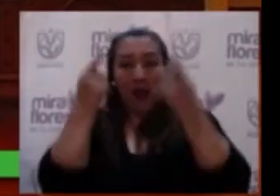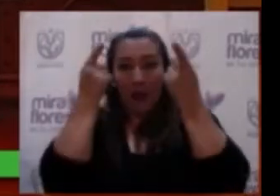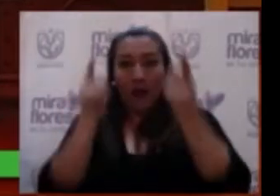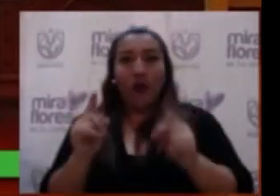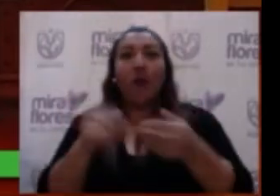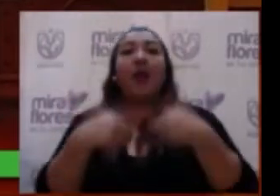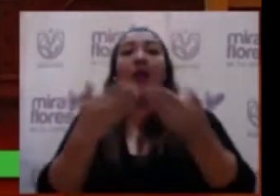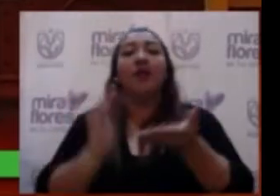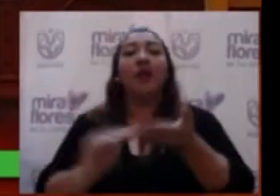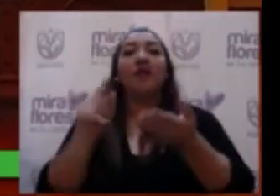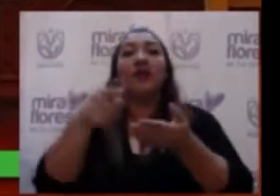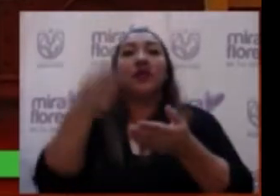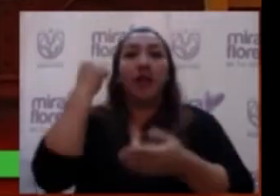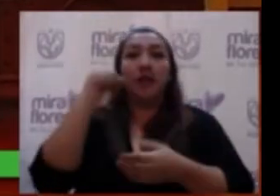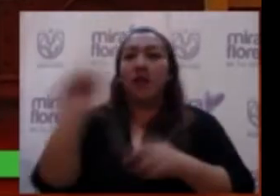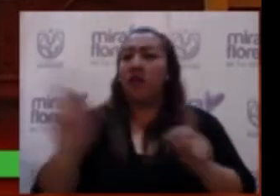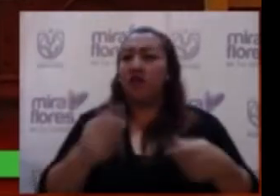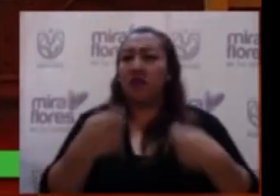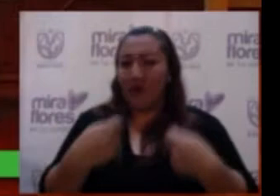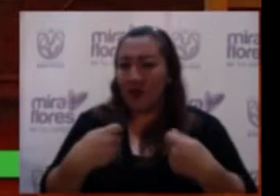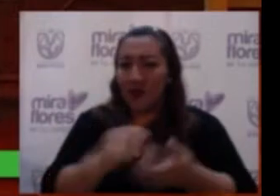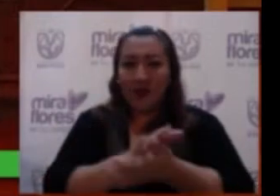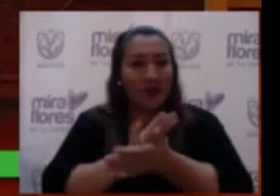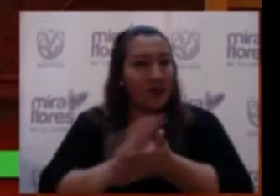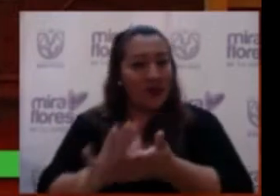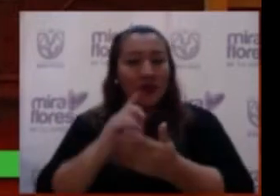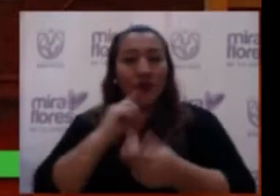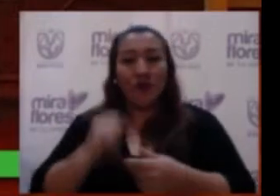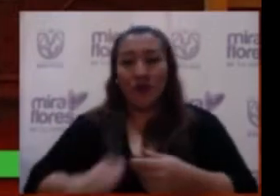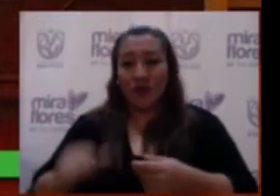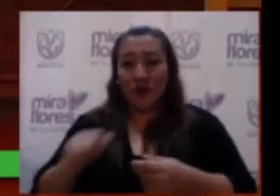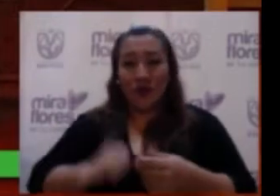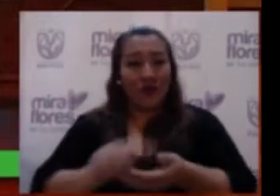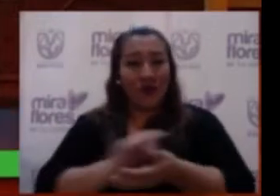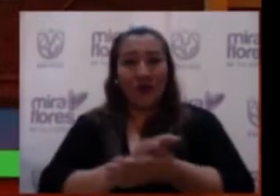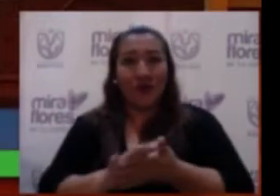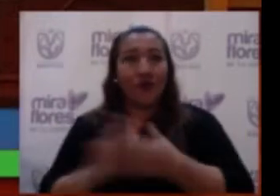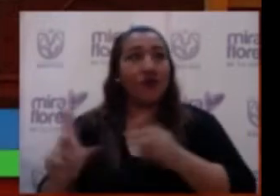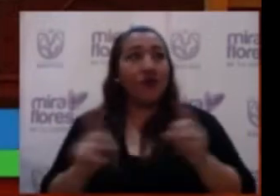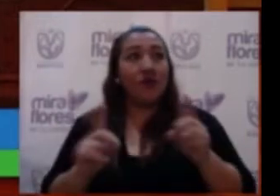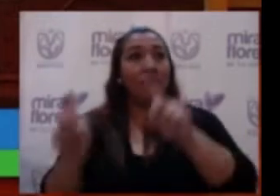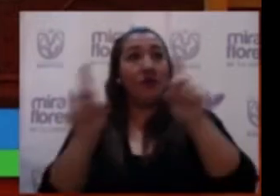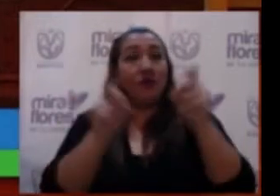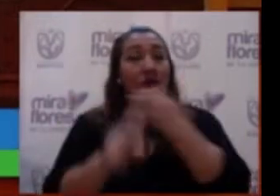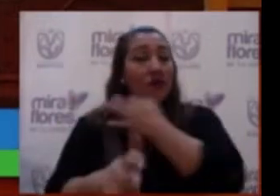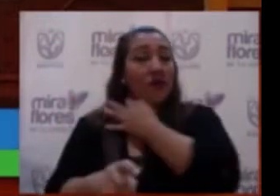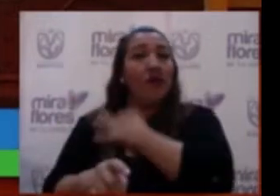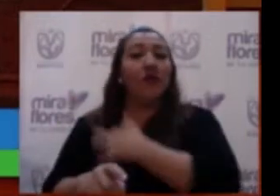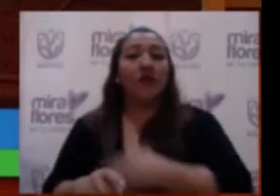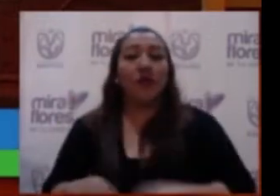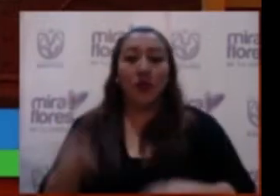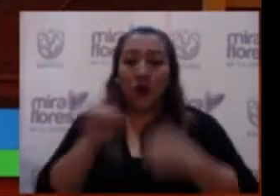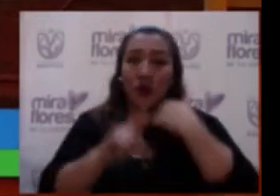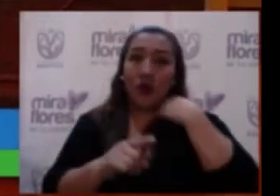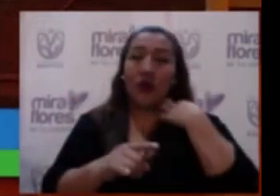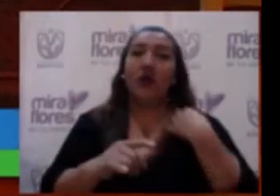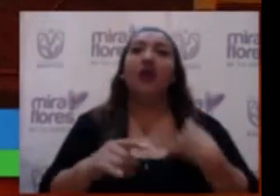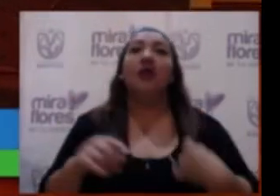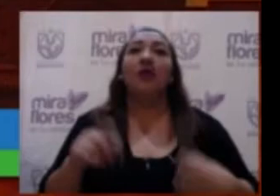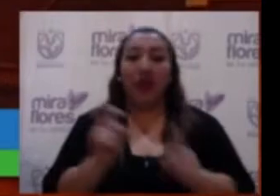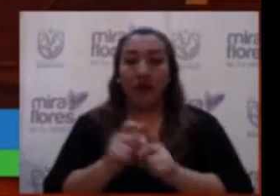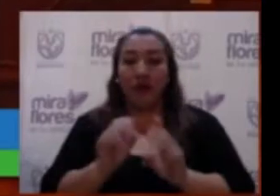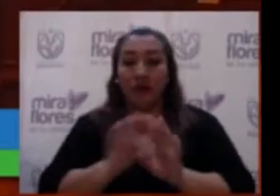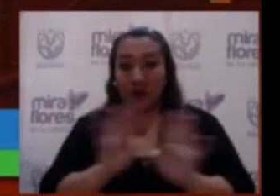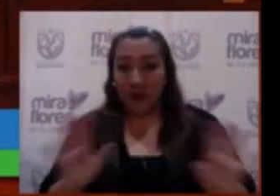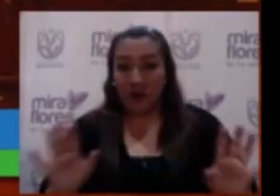acuerdo. Este viaje no irrogará gasto económico a la Municipalidad de Miraflores. Al debate, ofrezco el uso de la palabra.